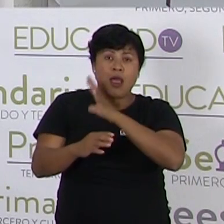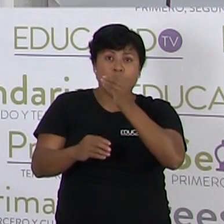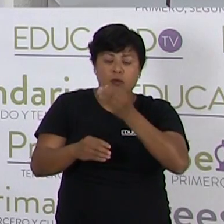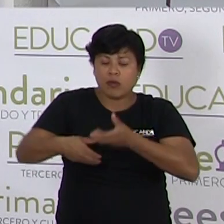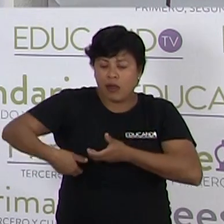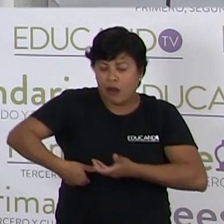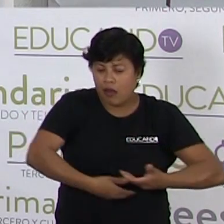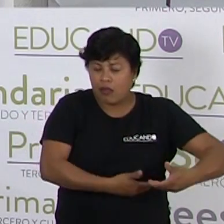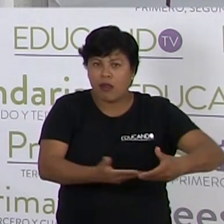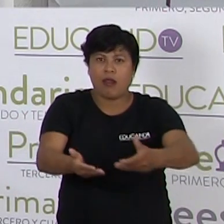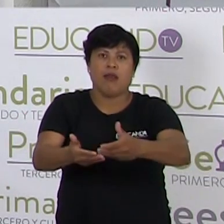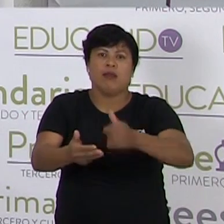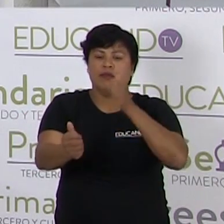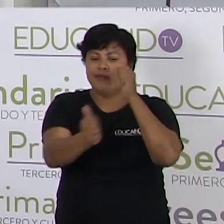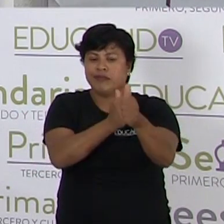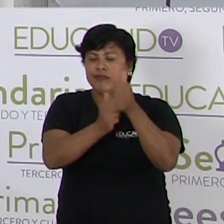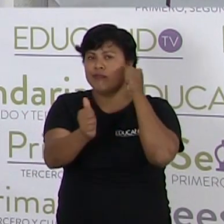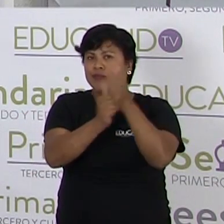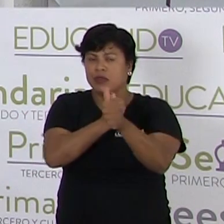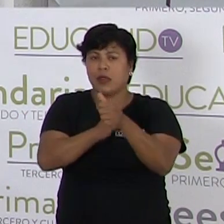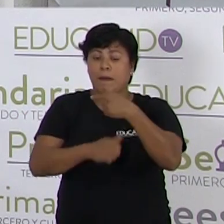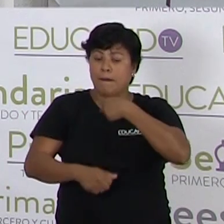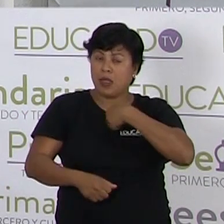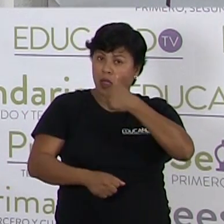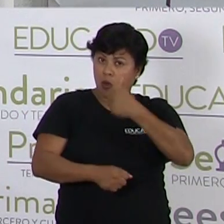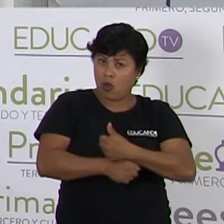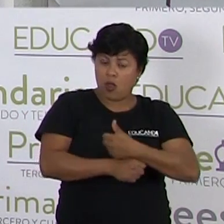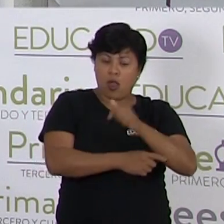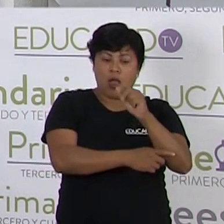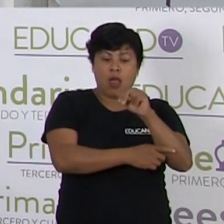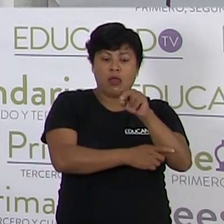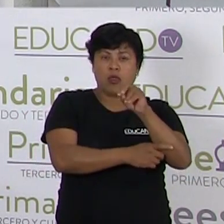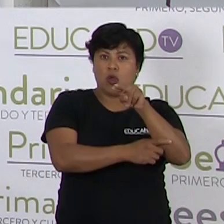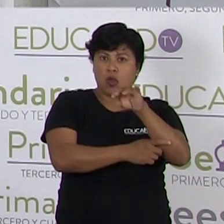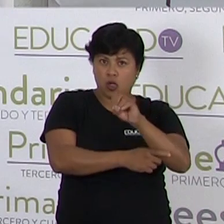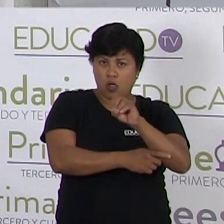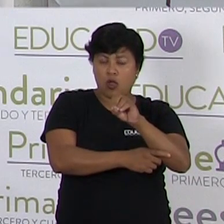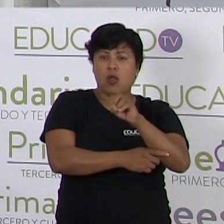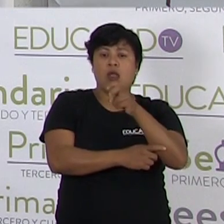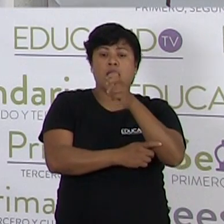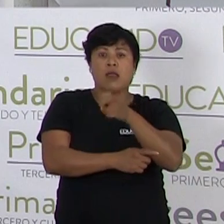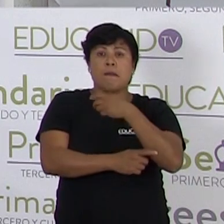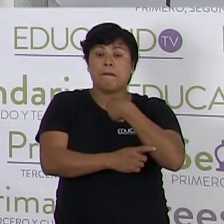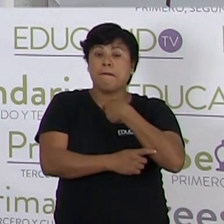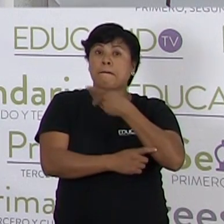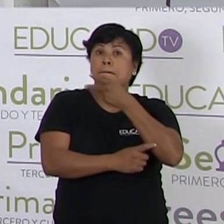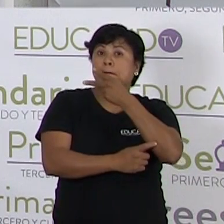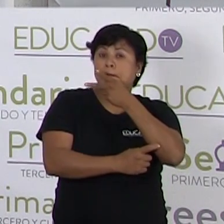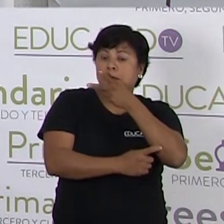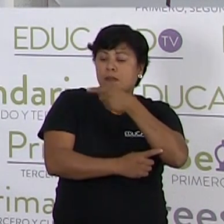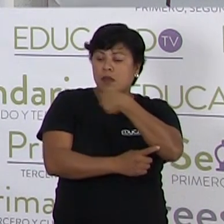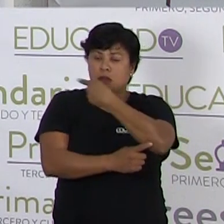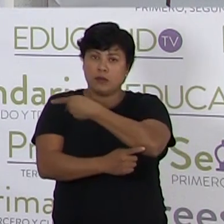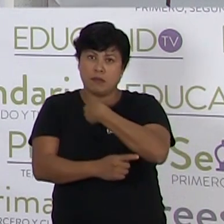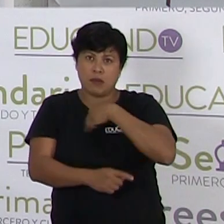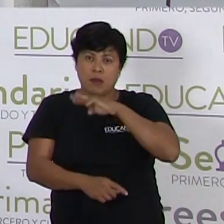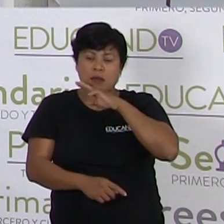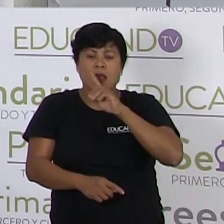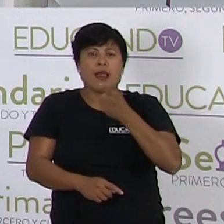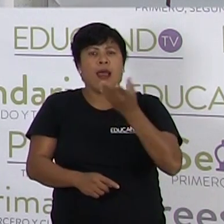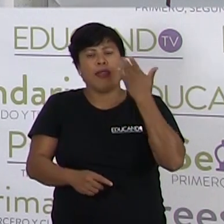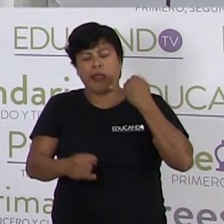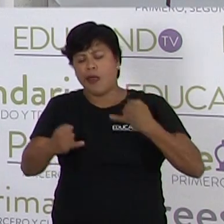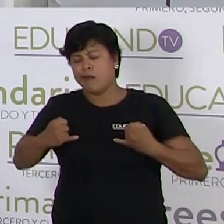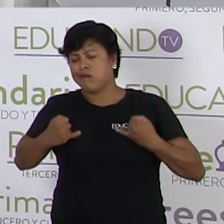caminos. Mi abuelo Antonio Hernández Cortés, papá de mi mamá, era un jovencito